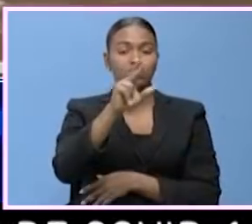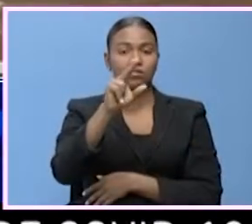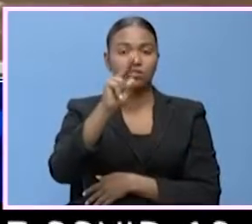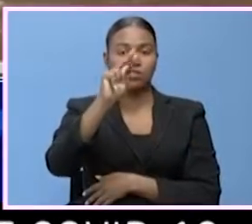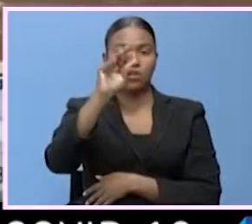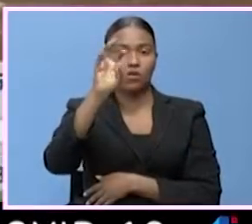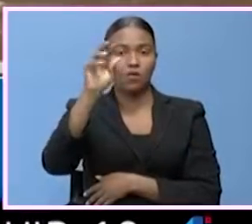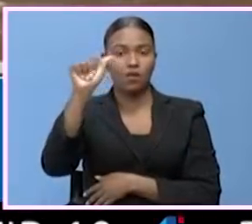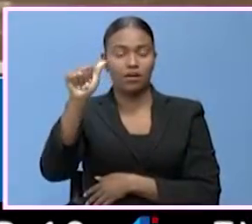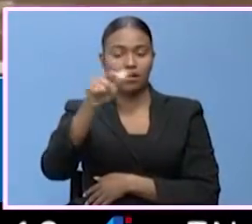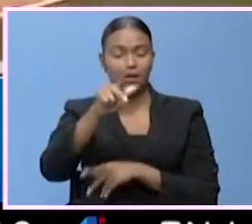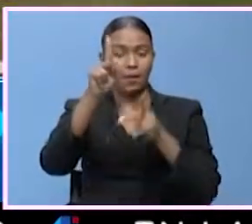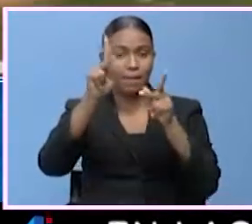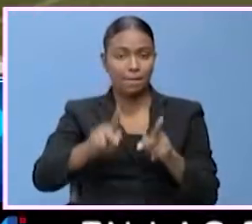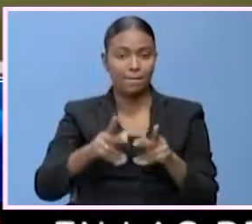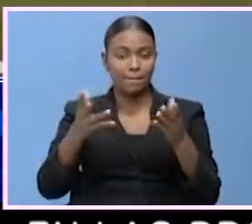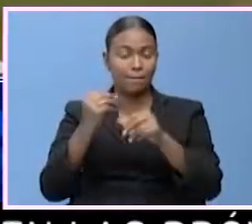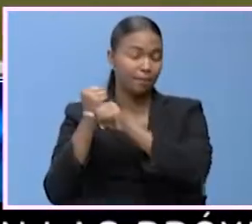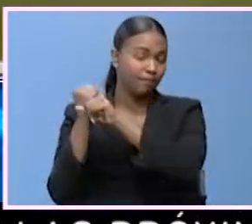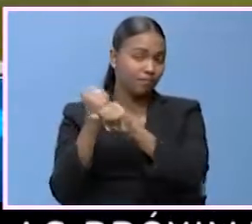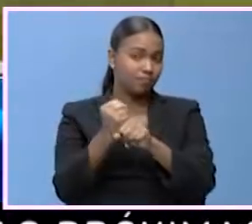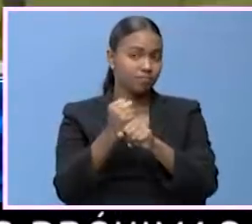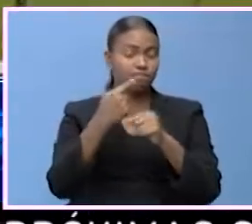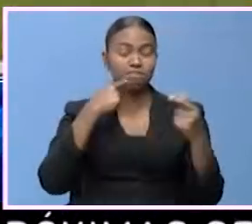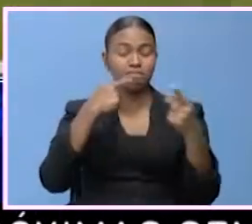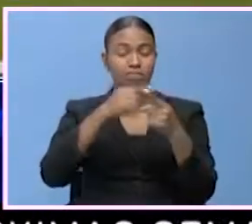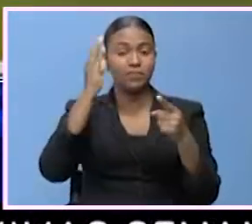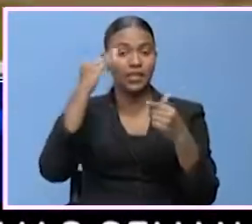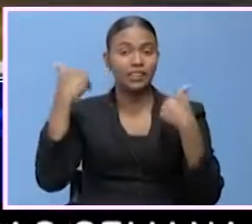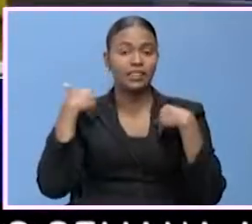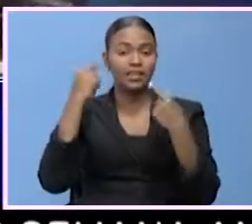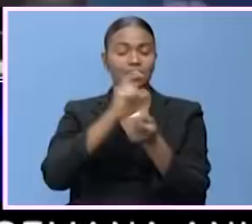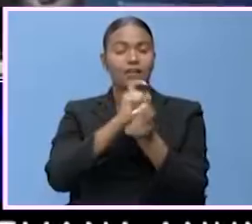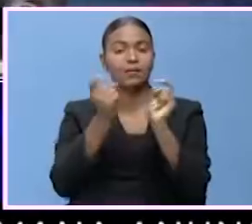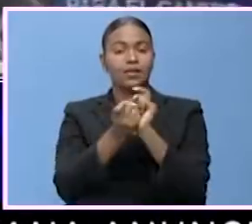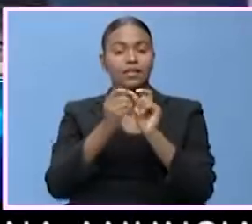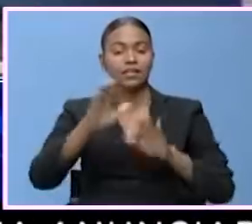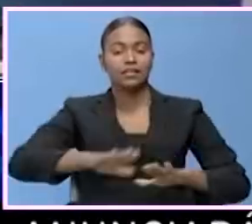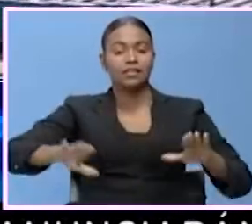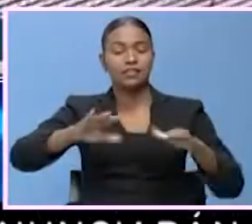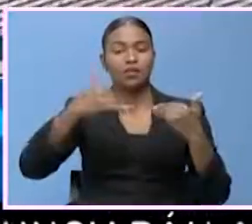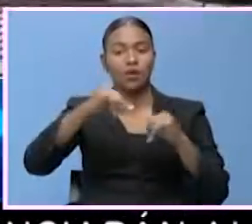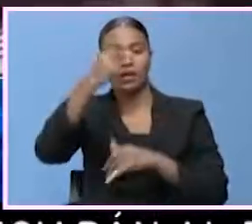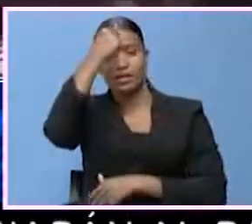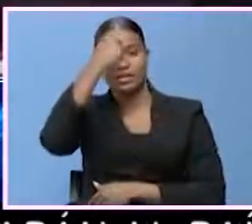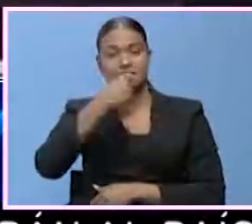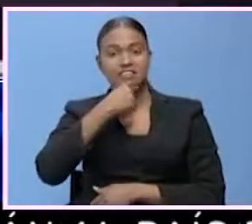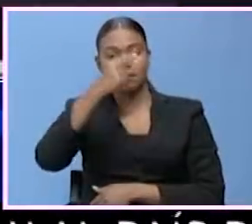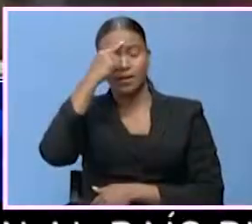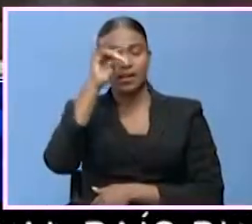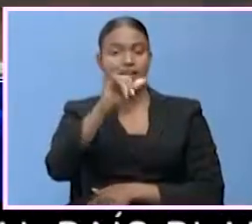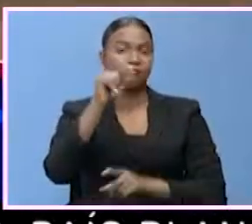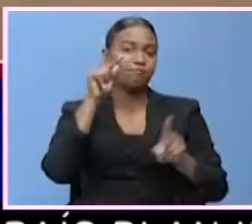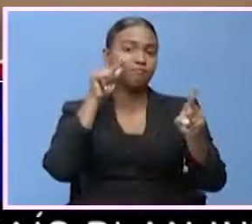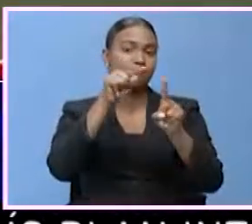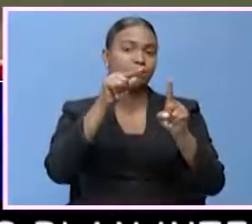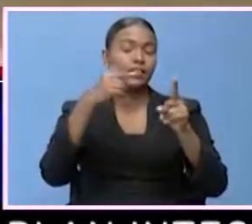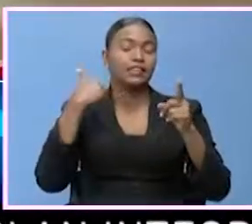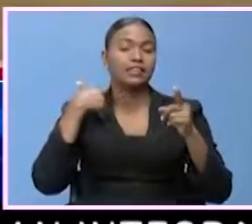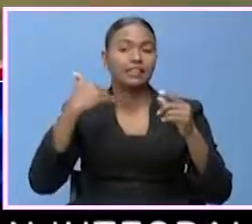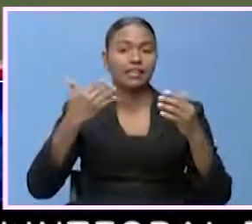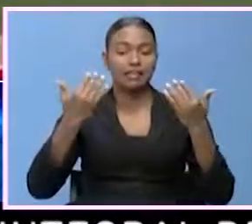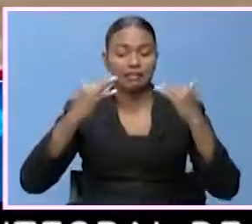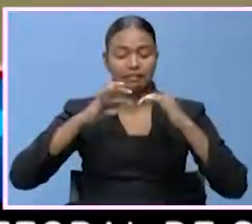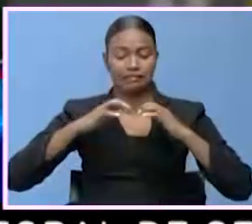Novoa, el comisionado nacional de béisbol, anunció que estarán remodelando el estadio Quisqueya para este fin, poniendo gradas en